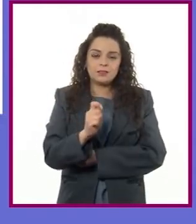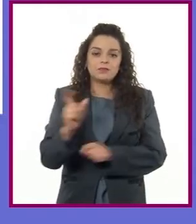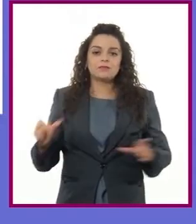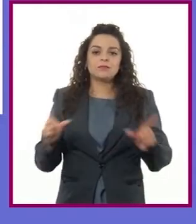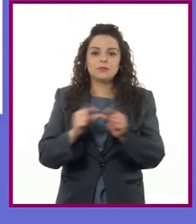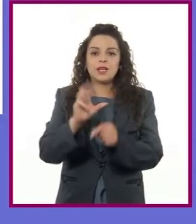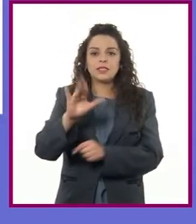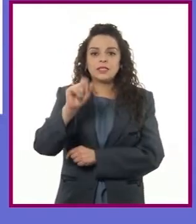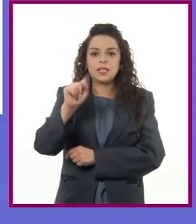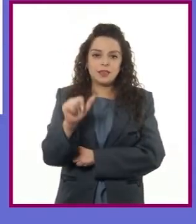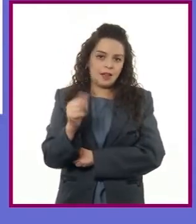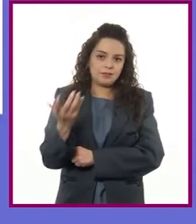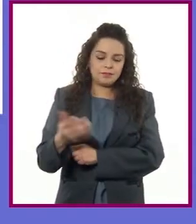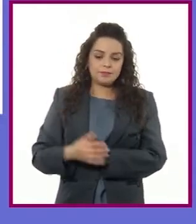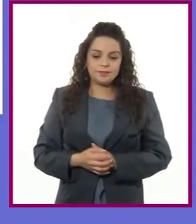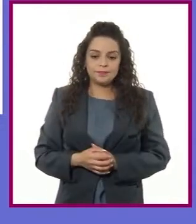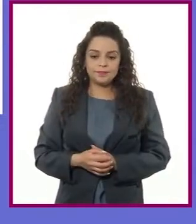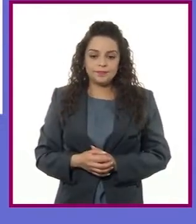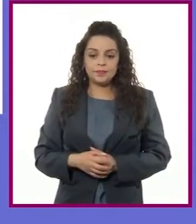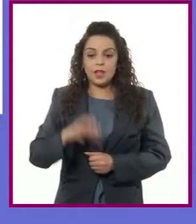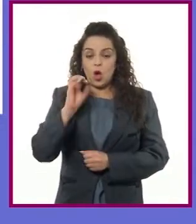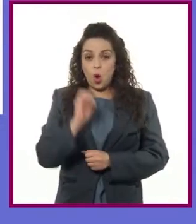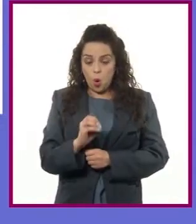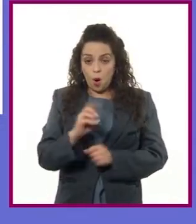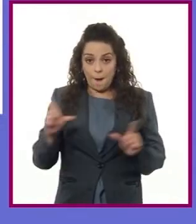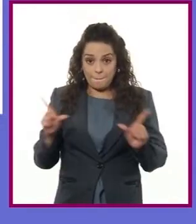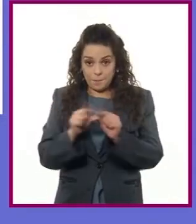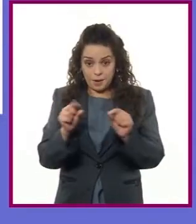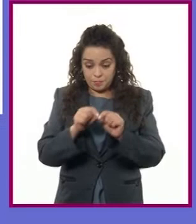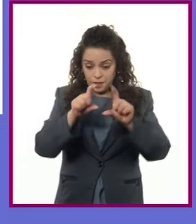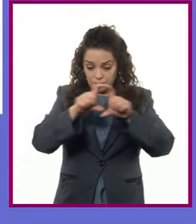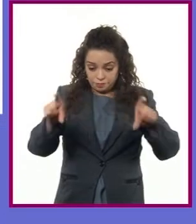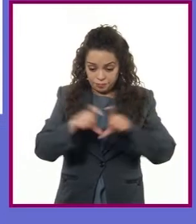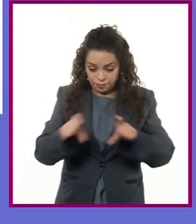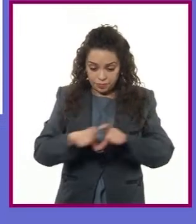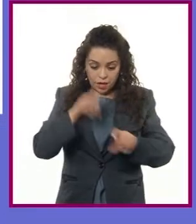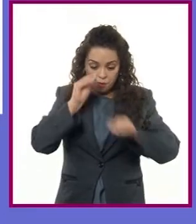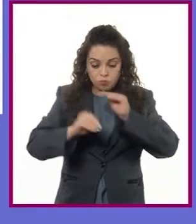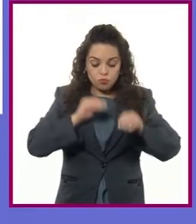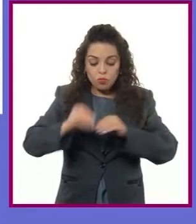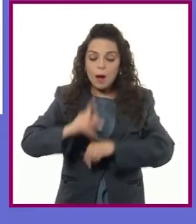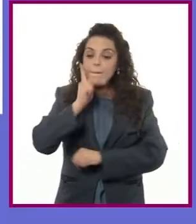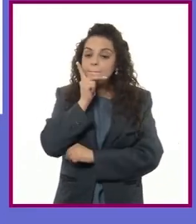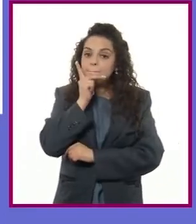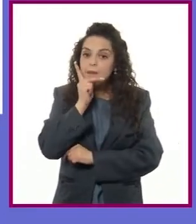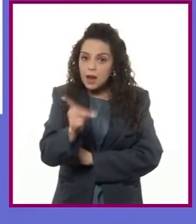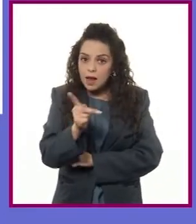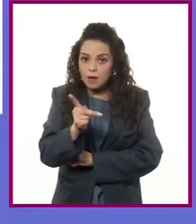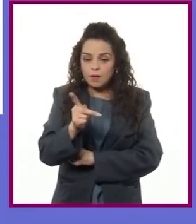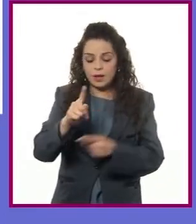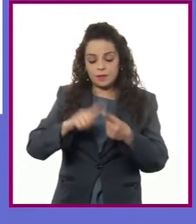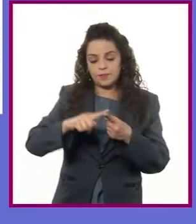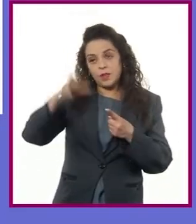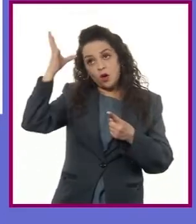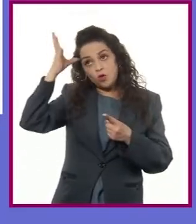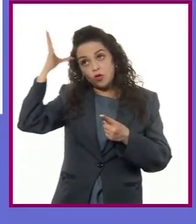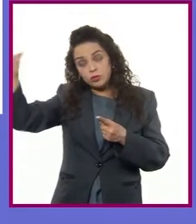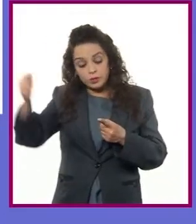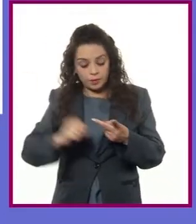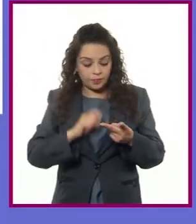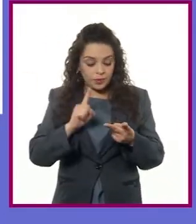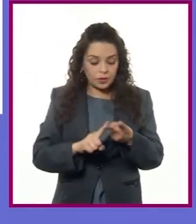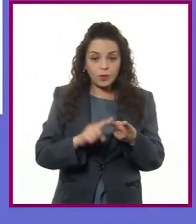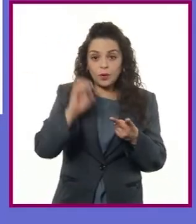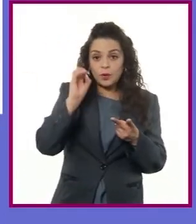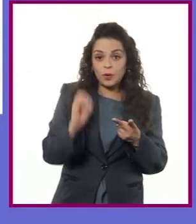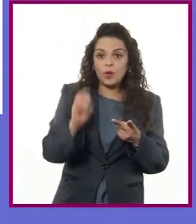textual. O en fragmentos breves en los que se incluya palabras, conceptos o